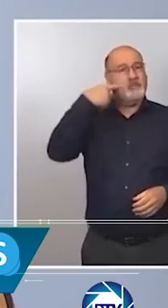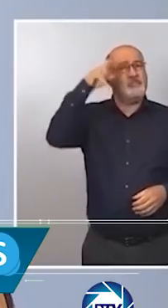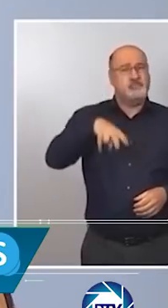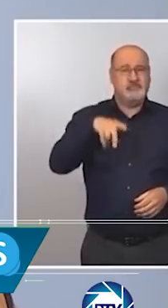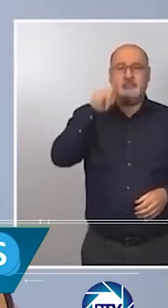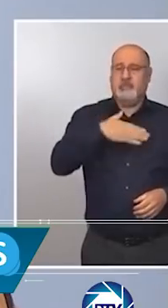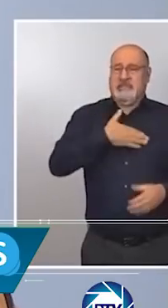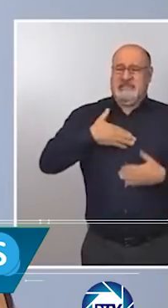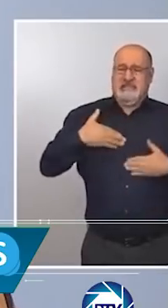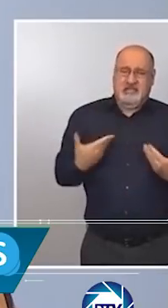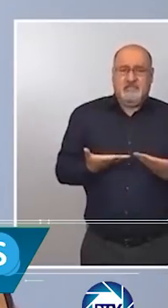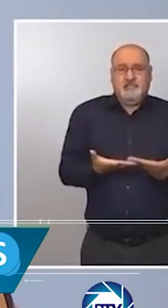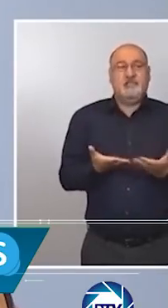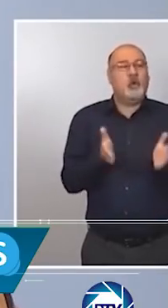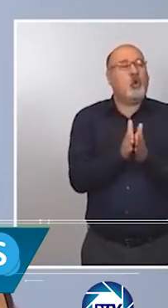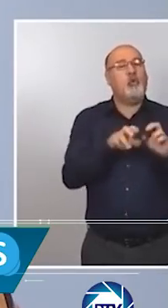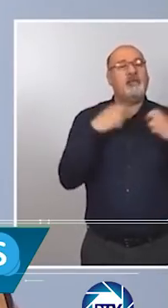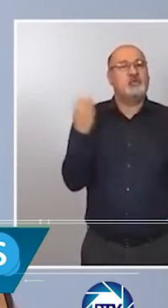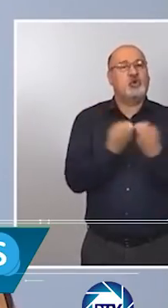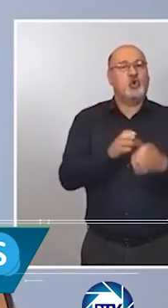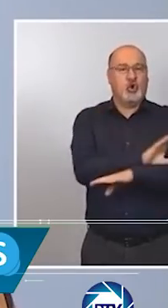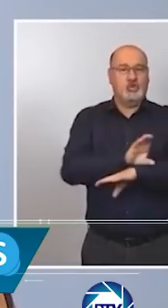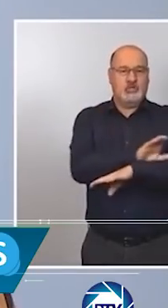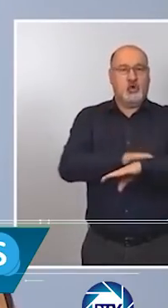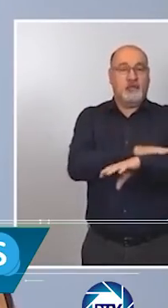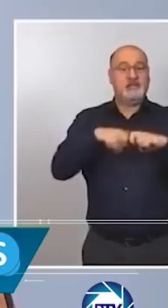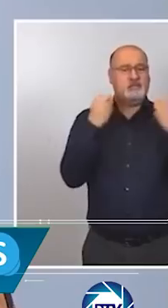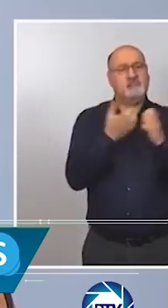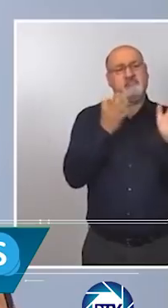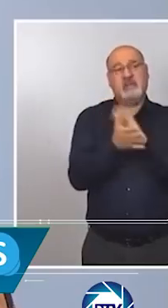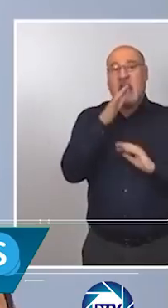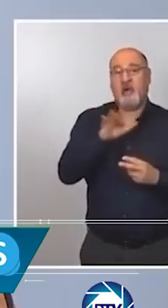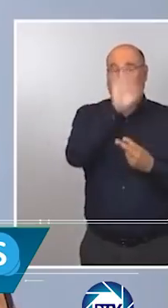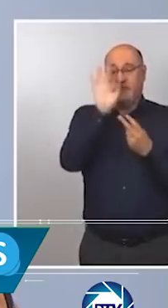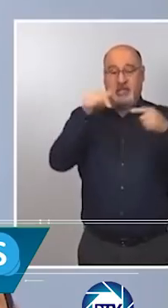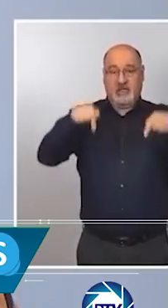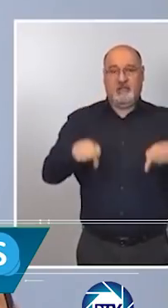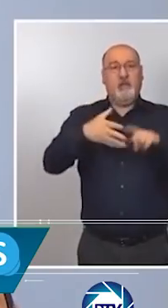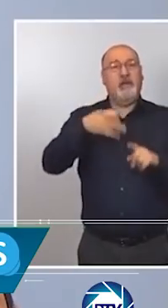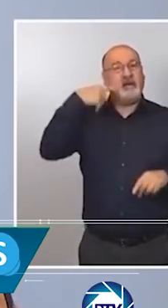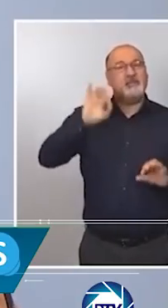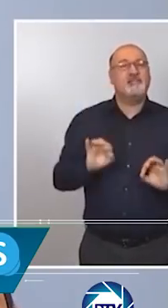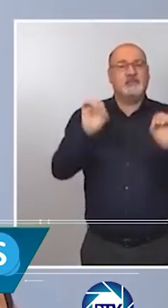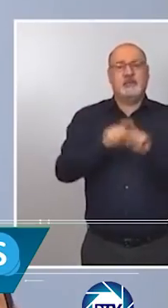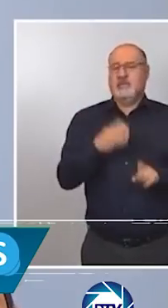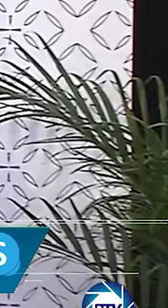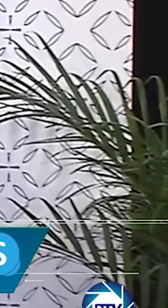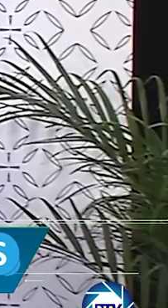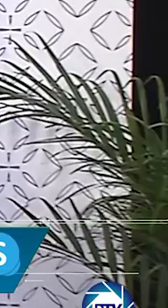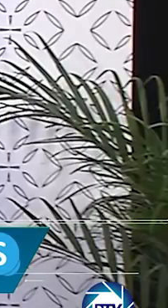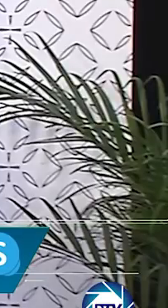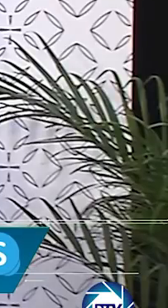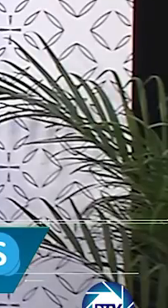como como había cosas que ya estaban clarísimas y qué es obvio que